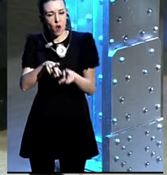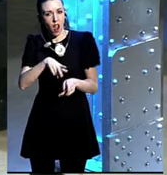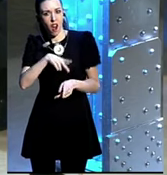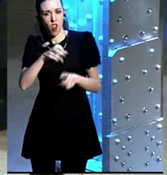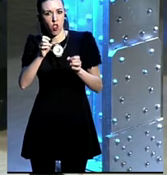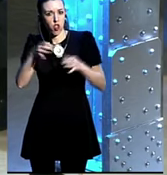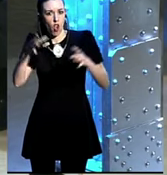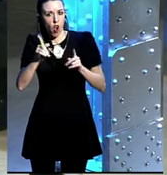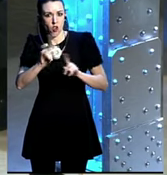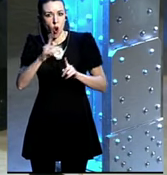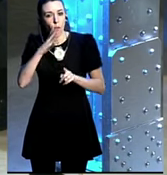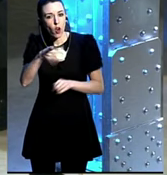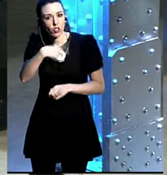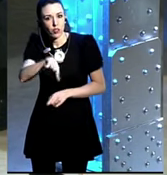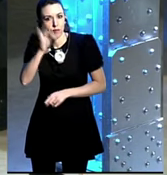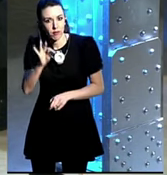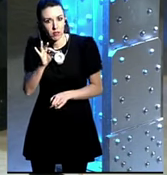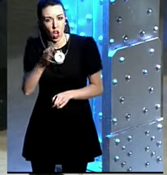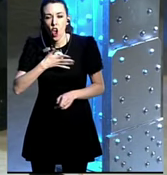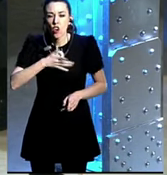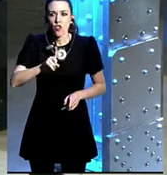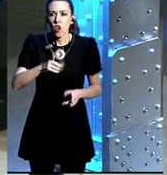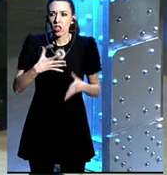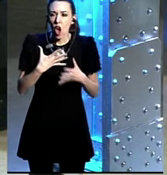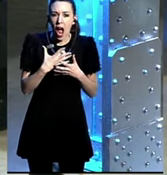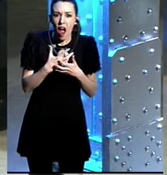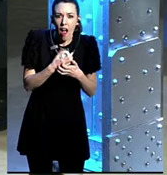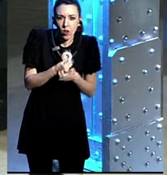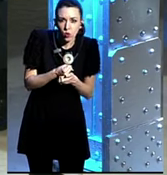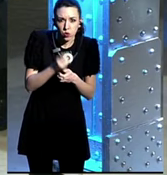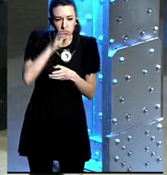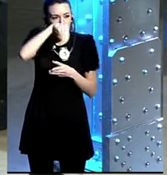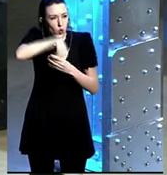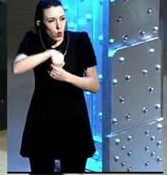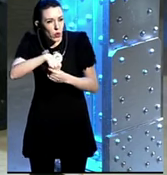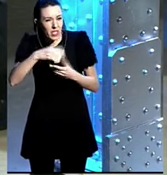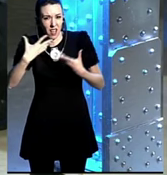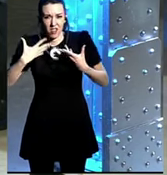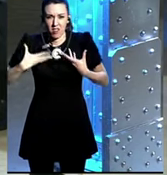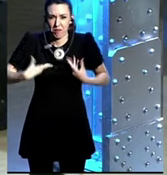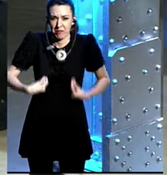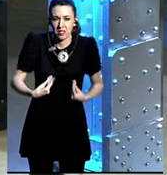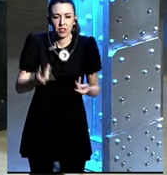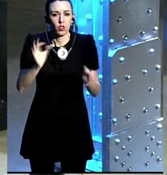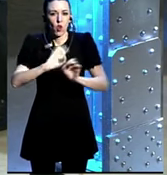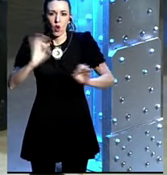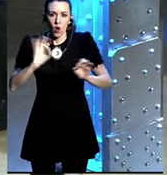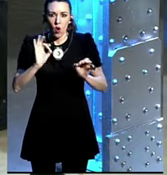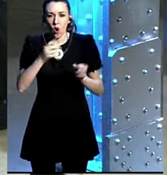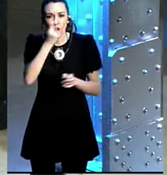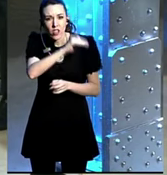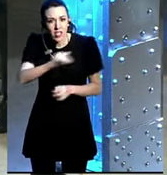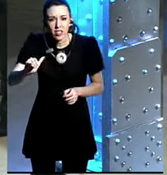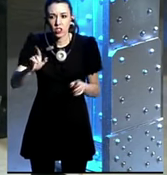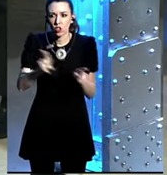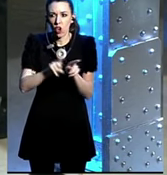hemos elegido considerarles. No quiero trivializar la angustia que está incluida en la depresión, en los niños